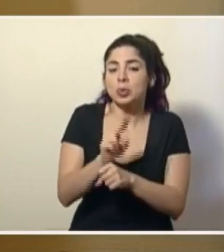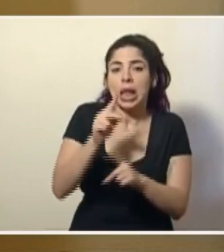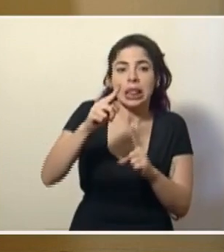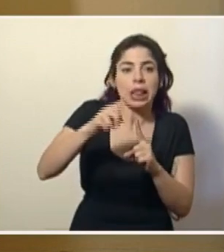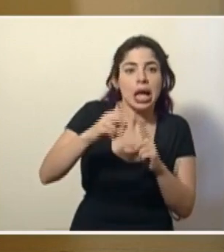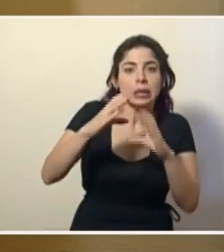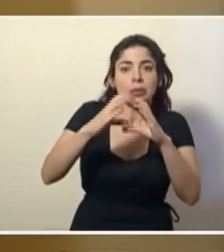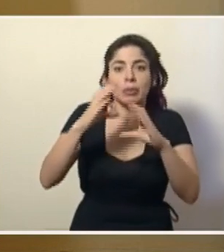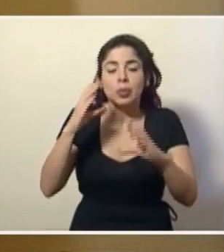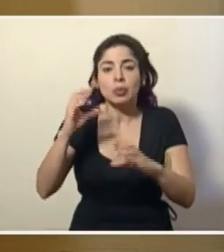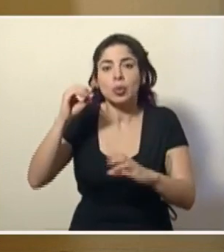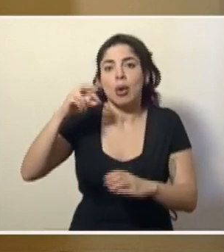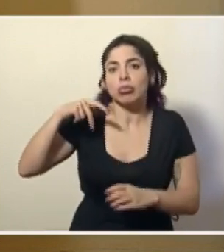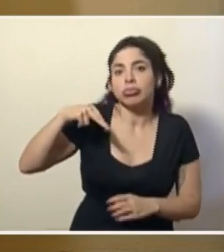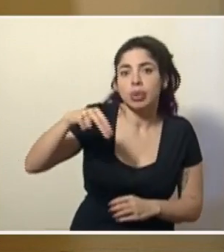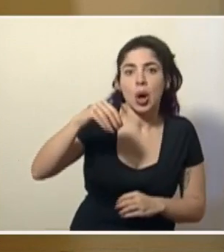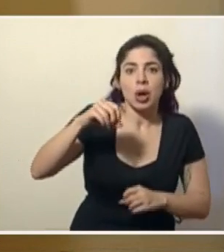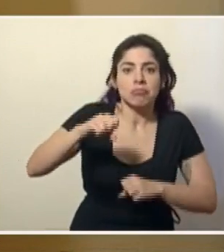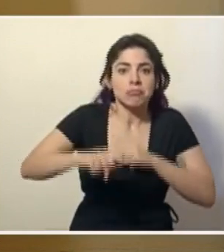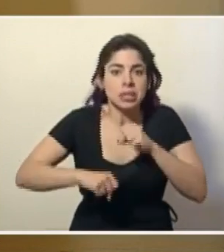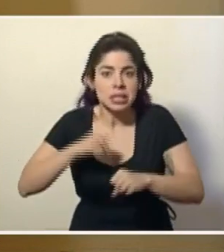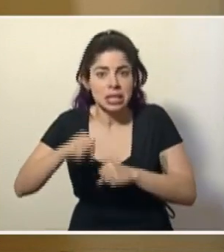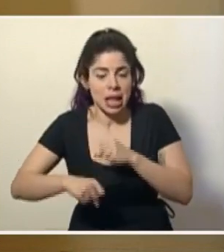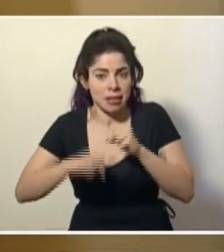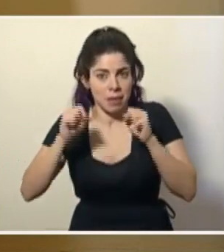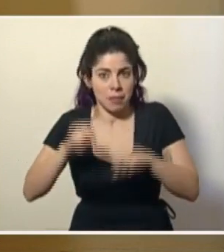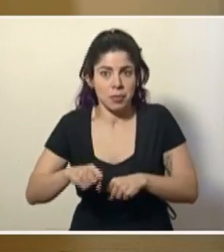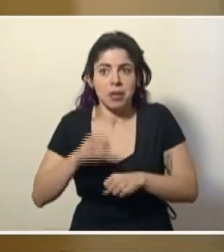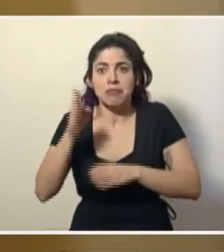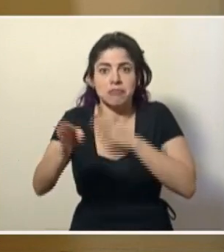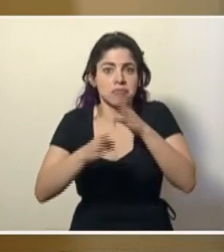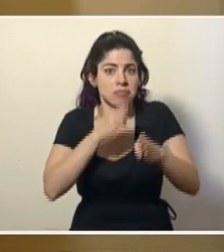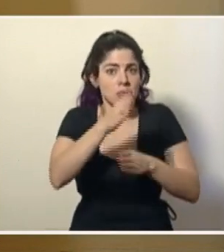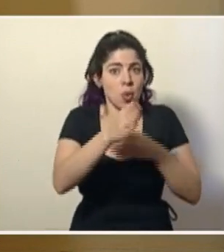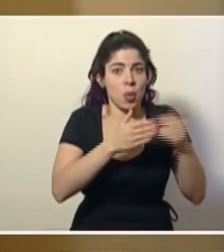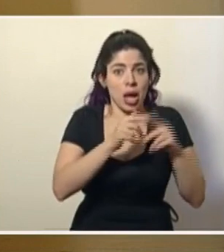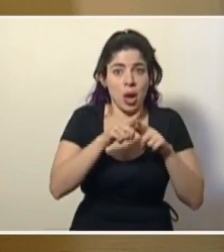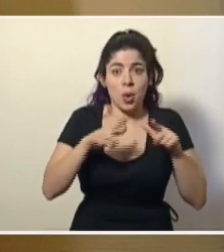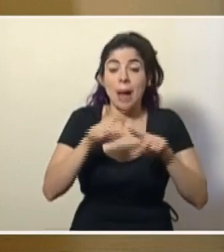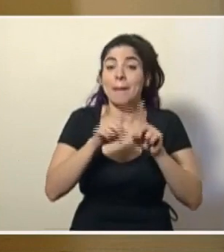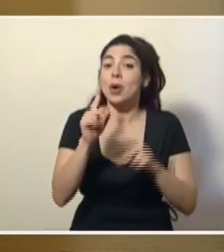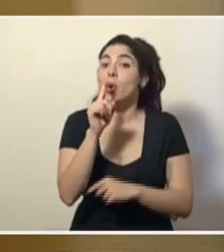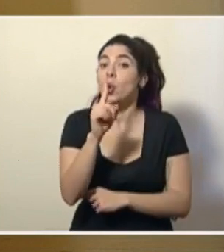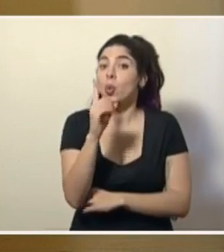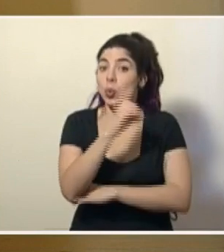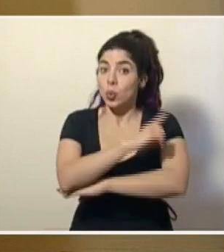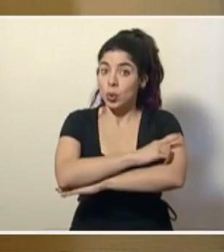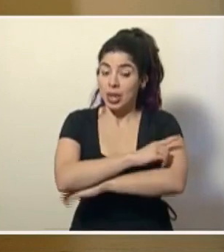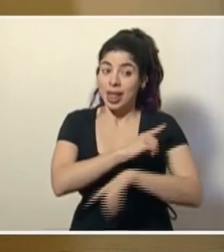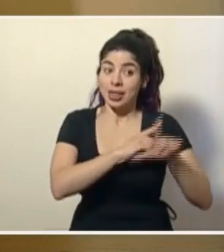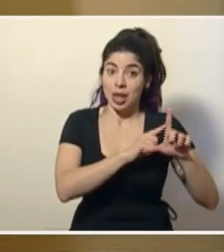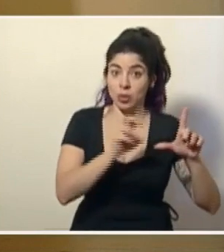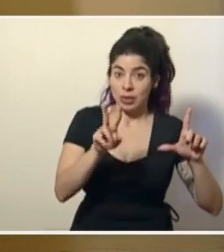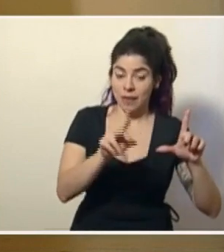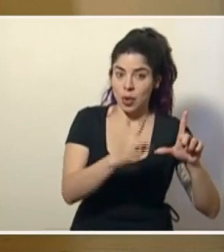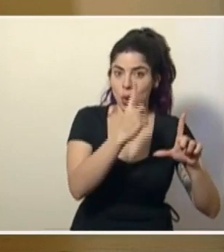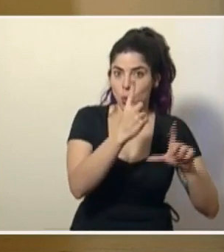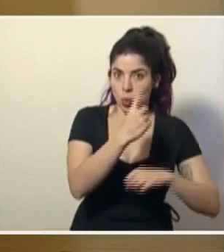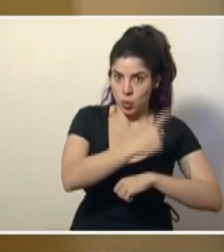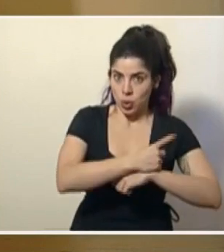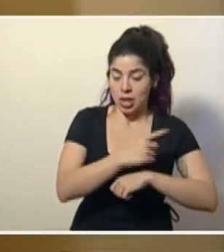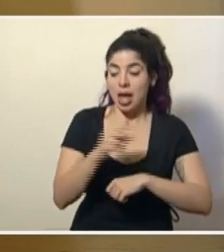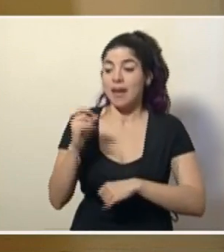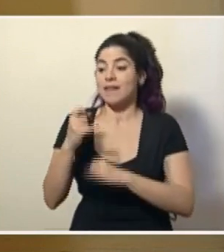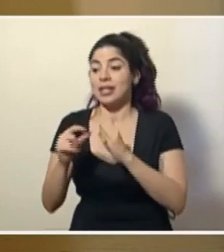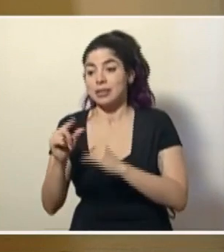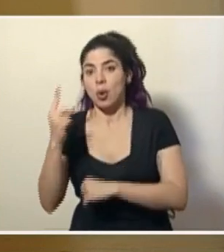taxi, autobús o movernos a pie o en bicicleta a los diferentes sitios. Pero sí hay un día entre semana y un día el fin de semana que el vehículo